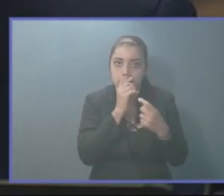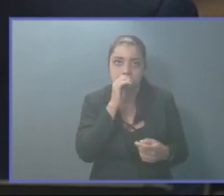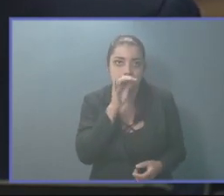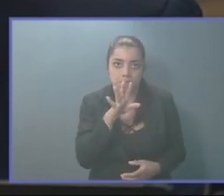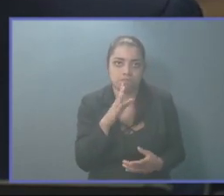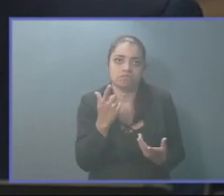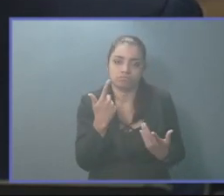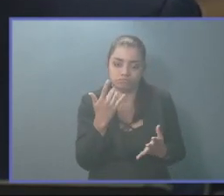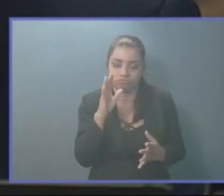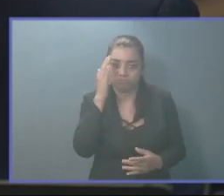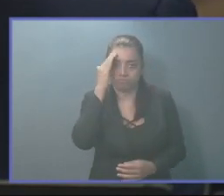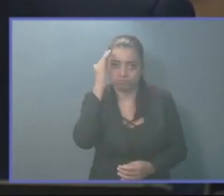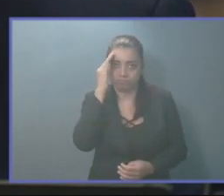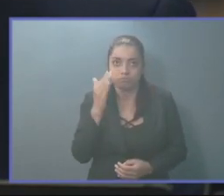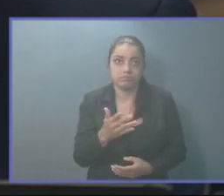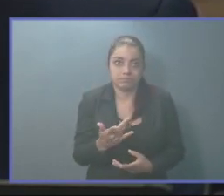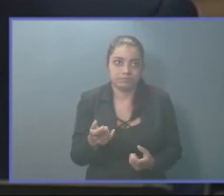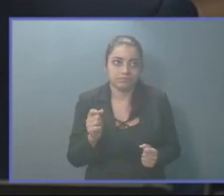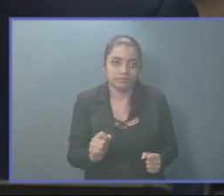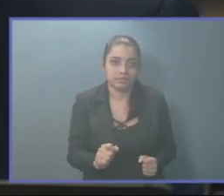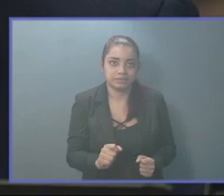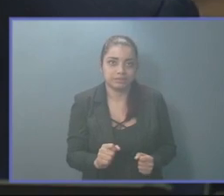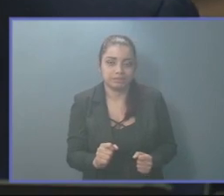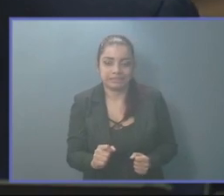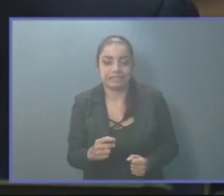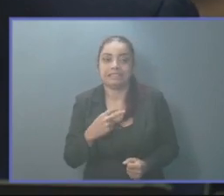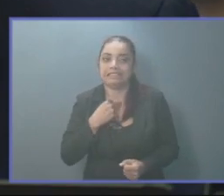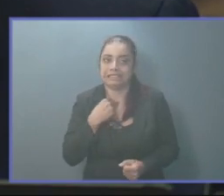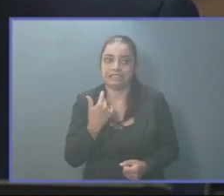ya las conocen y pueden ser más ofensivas.